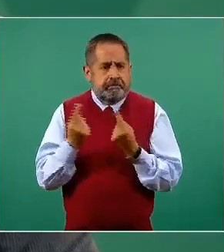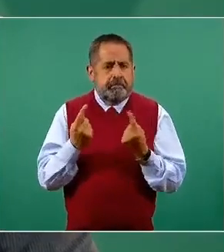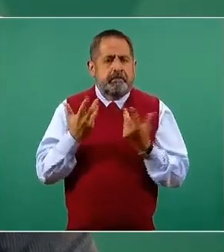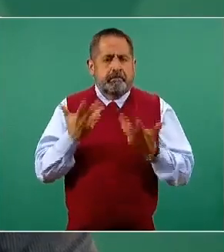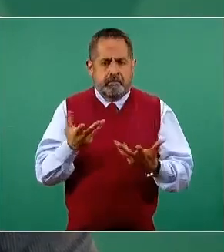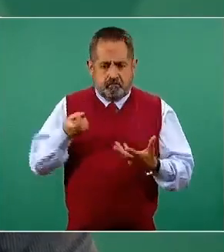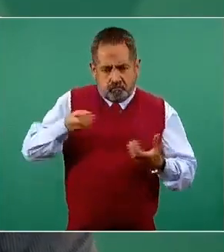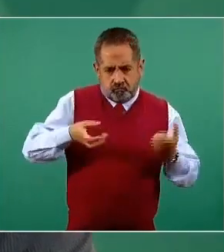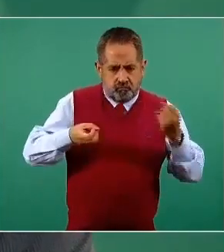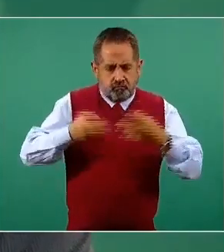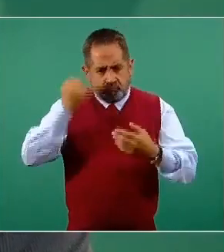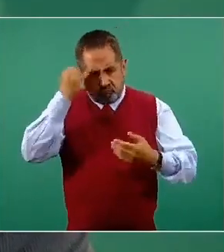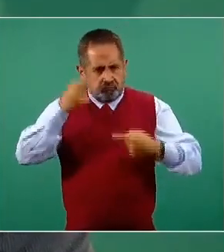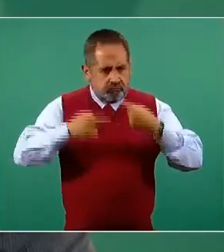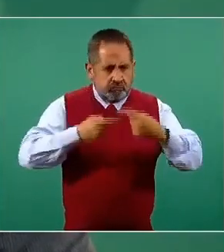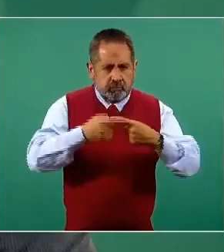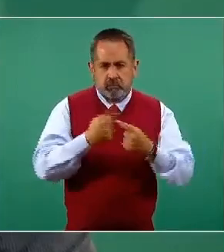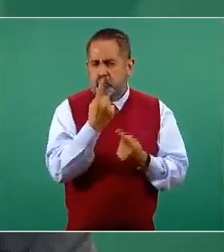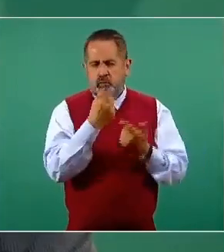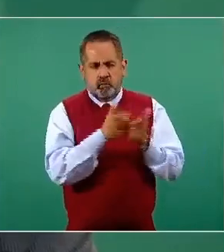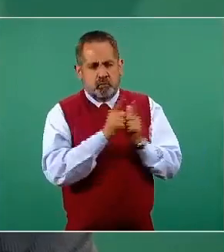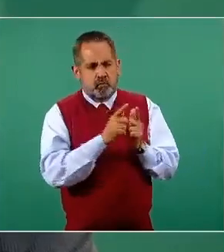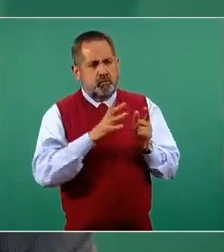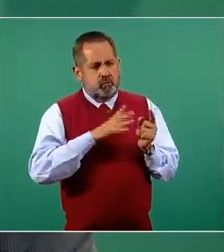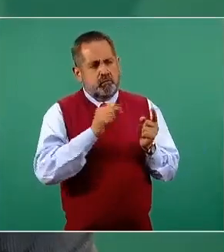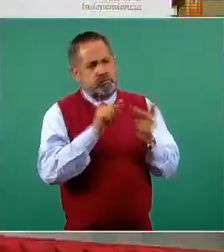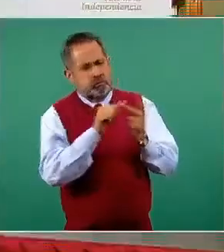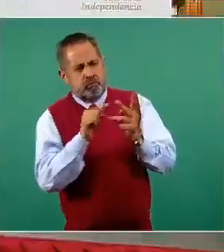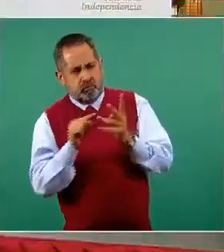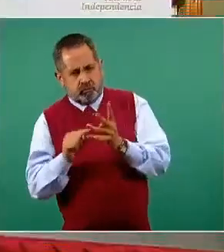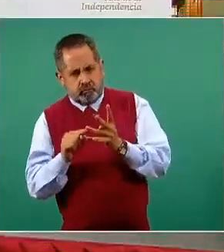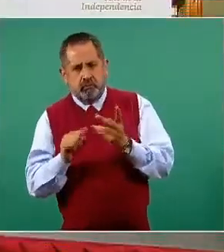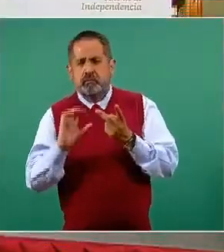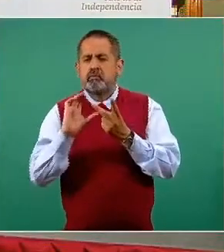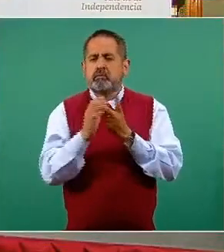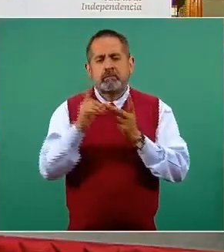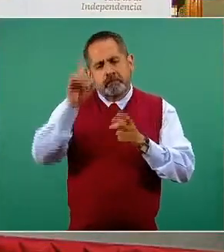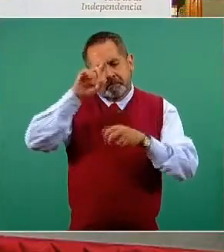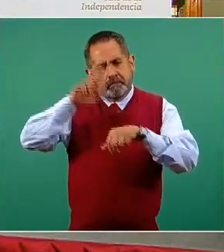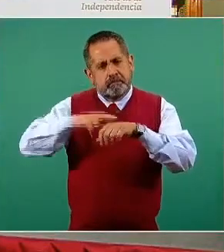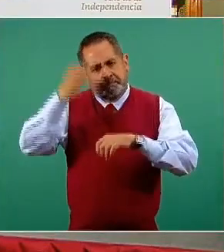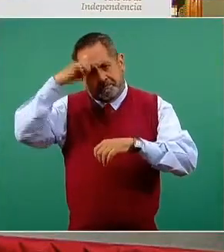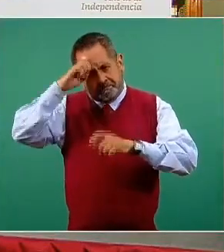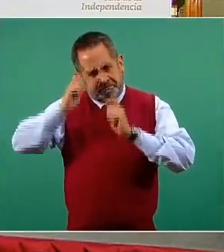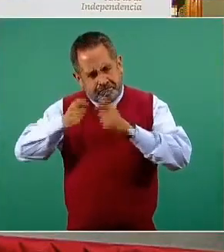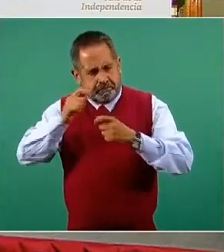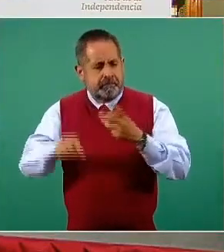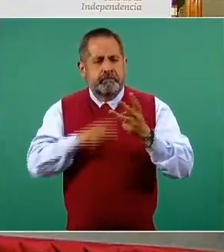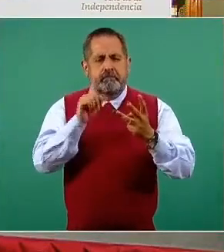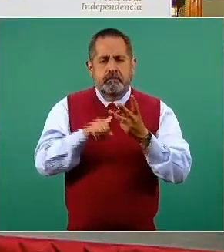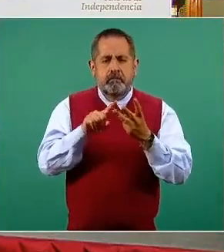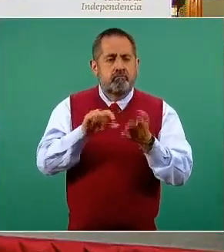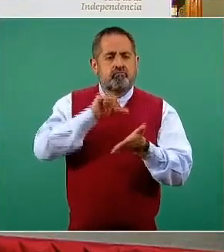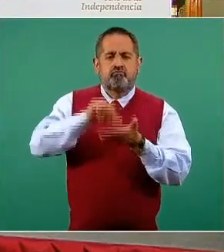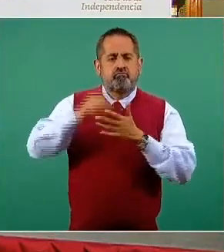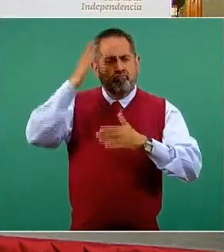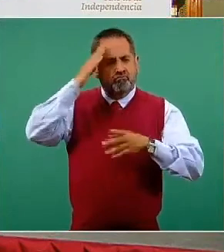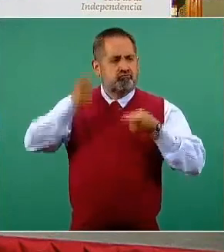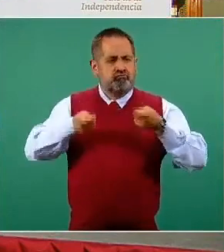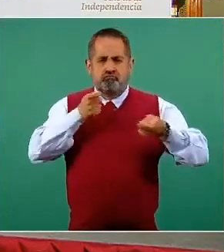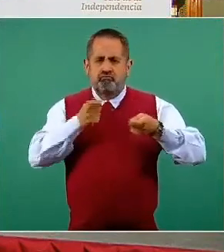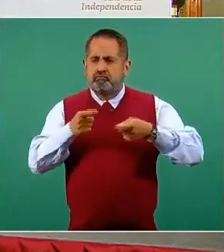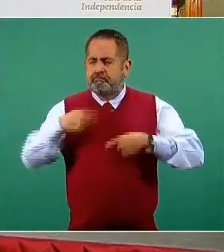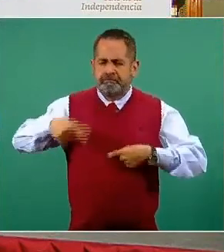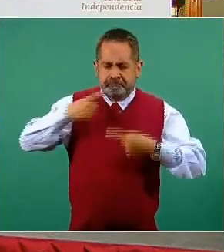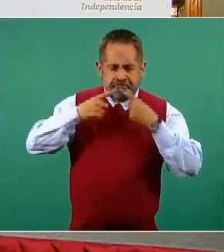atención de la epidemia. No fue el único grupo, tenemos otros 3 grupos, un comité asesor de expertos, un centro de comando, que es donde se han